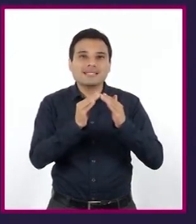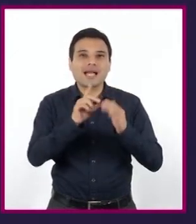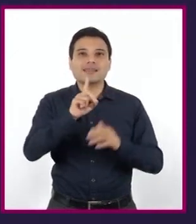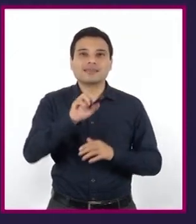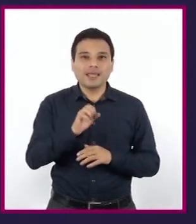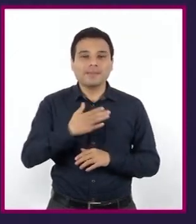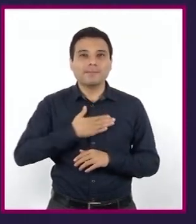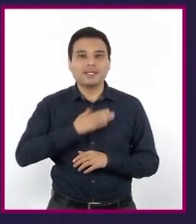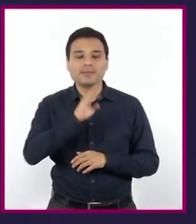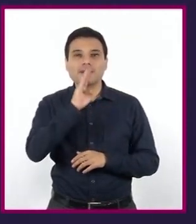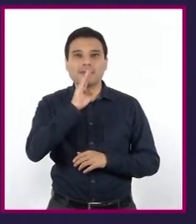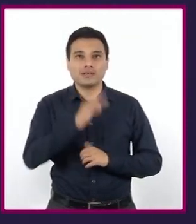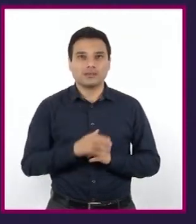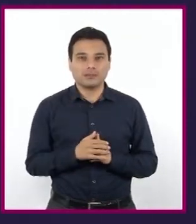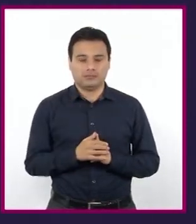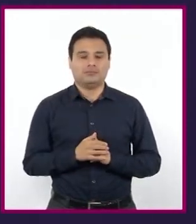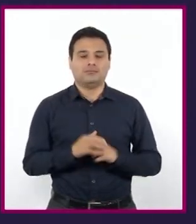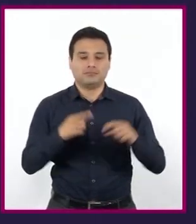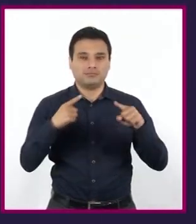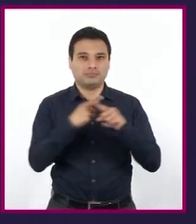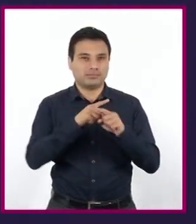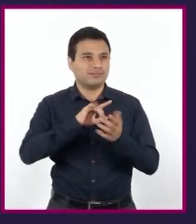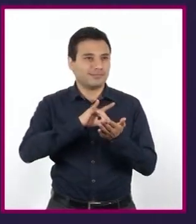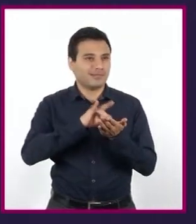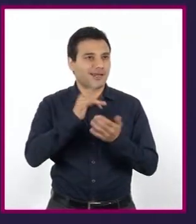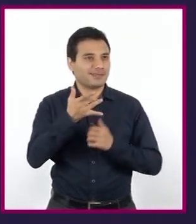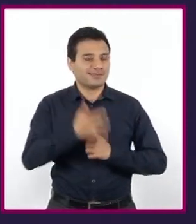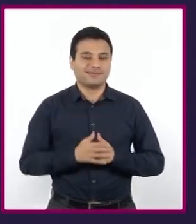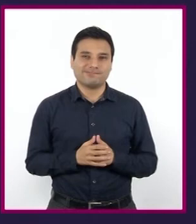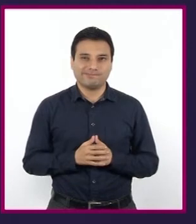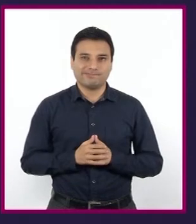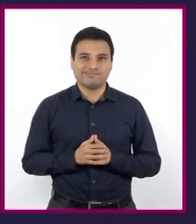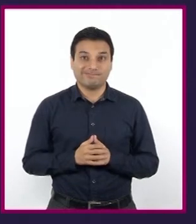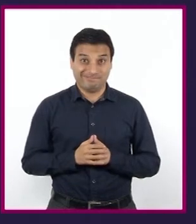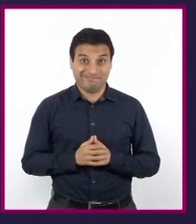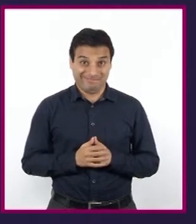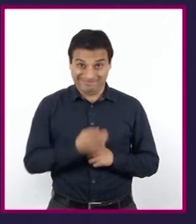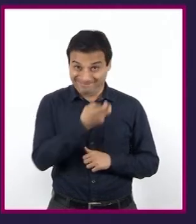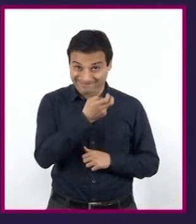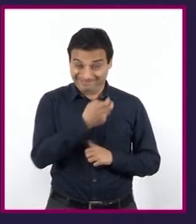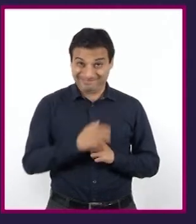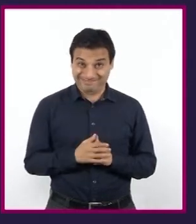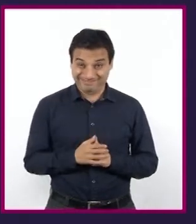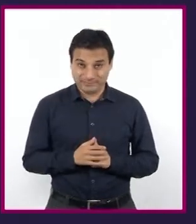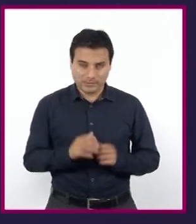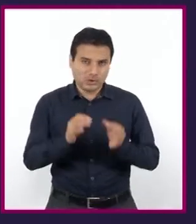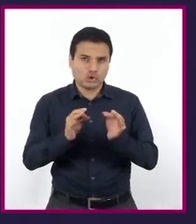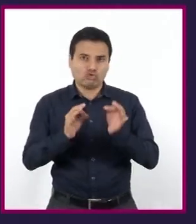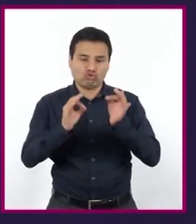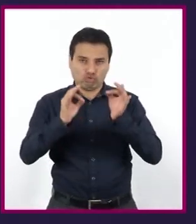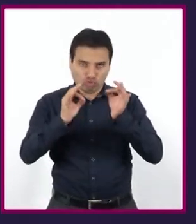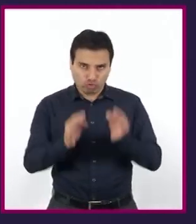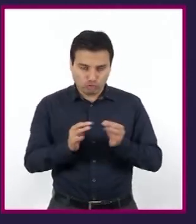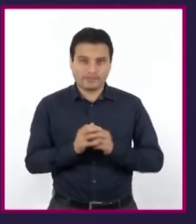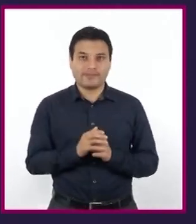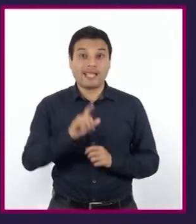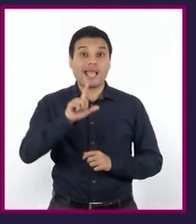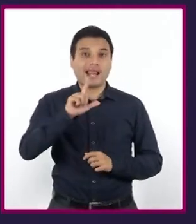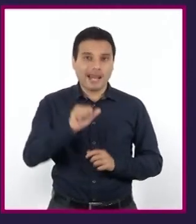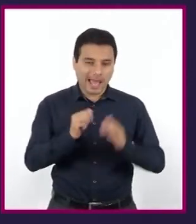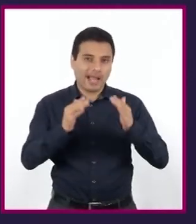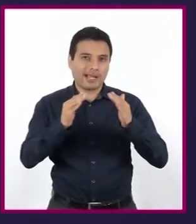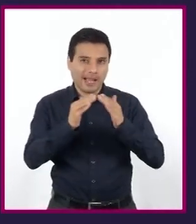Exactamente. Muchas gracias por el ejemplo. En ese caso, lo correcto es decir la casa de mi